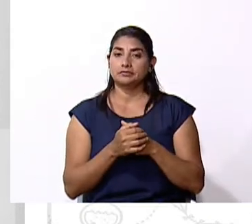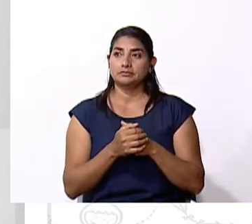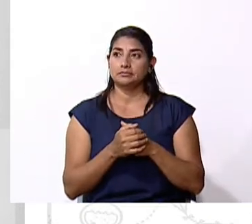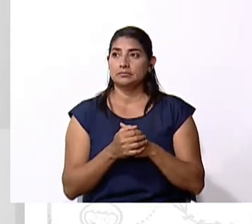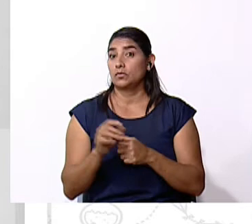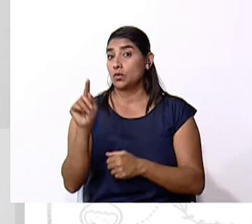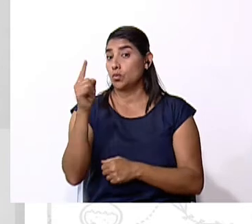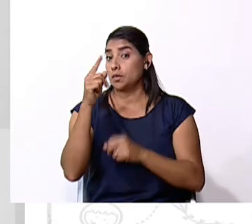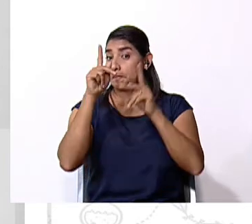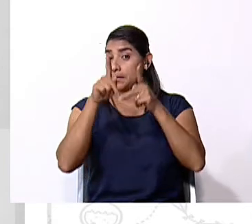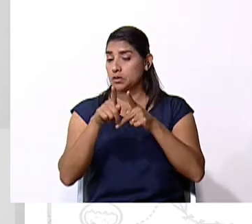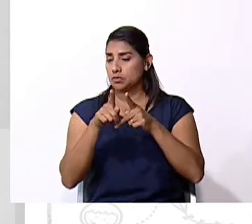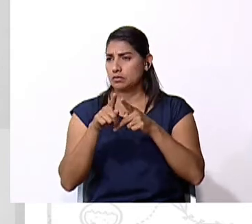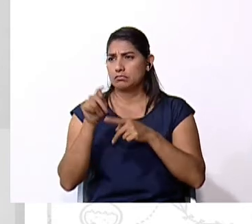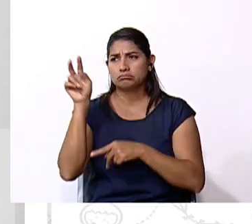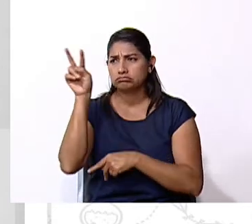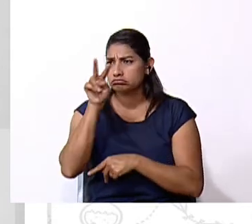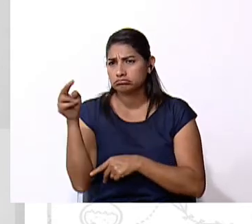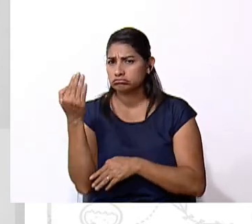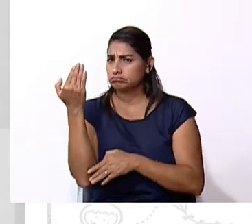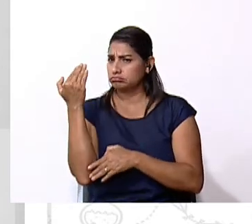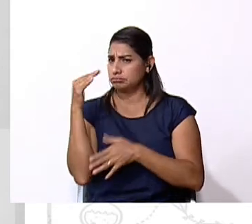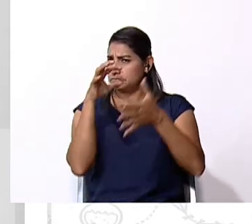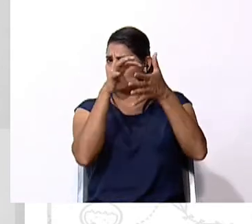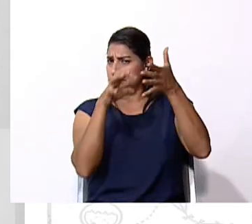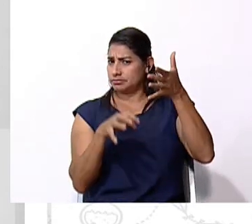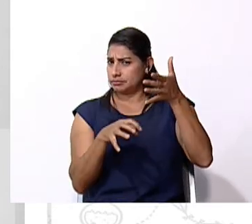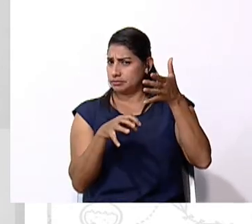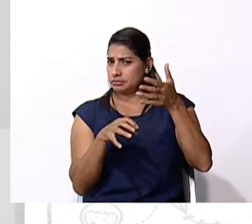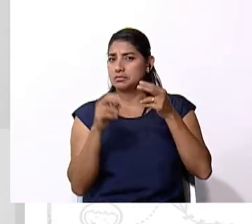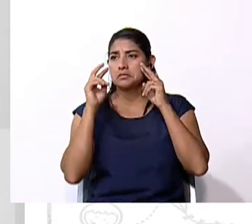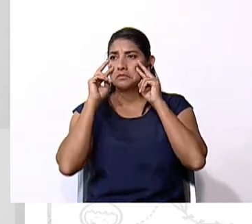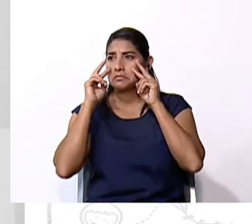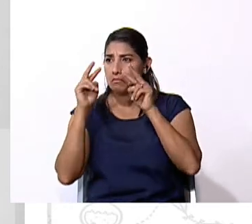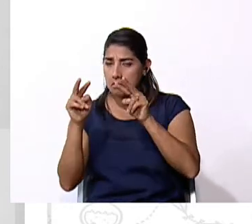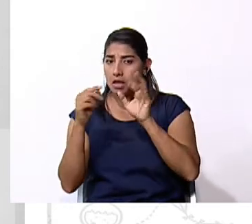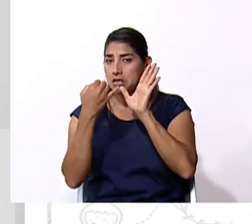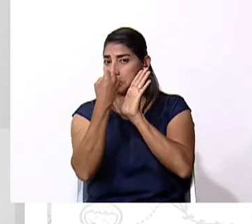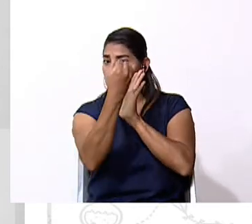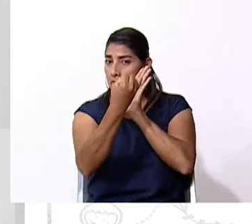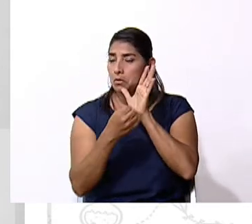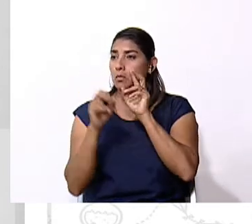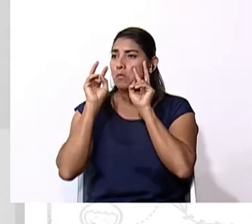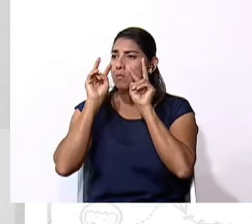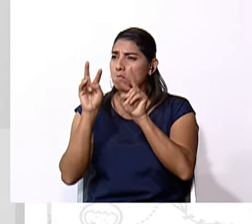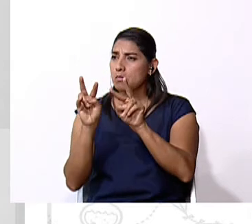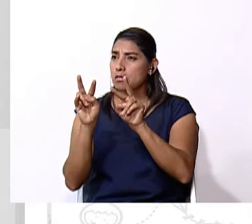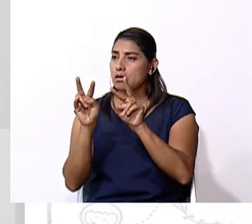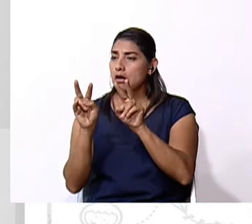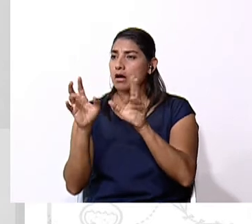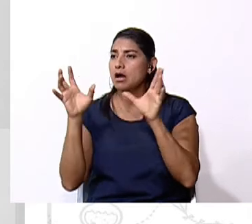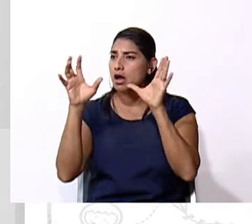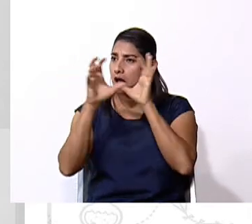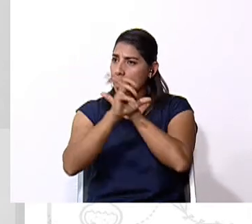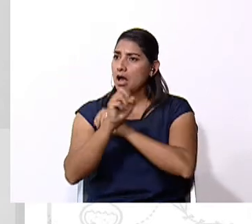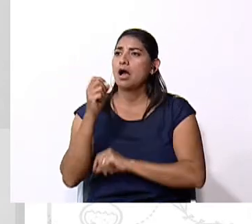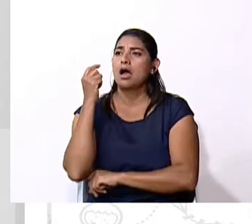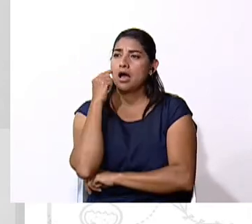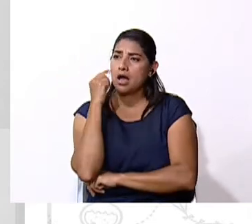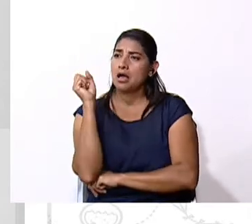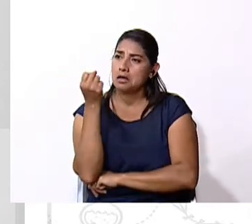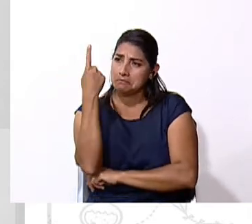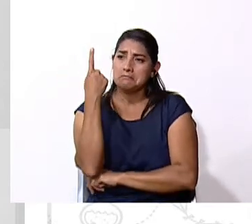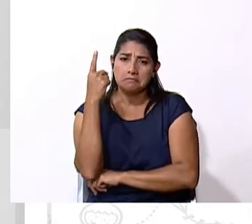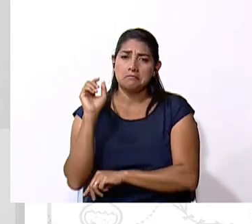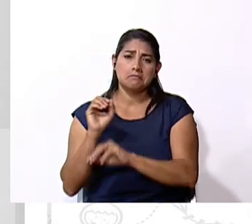Una persona que no leyó el texto anterior, cuando hace la interpretación de esta herramienta, le queda perfectamente claro